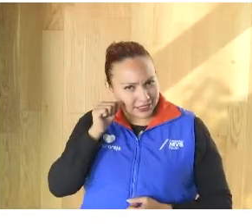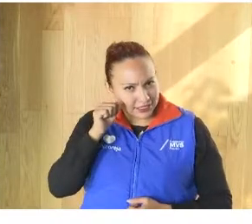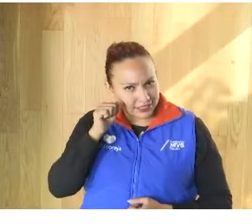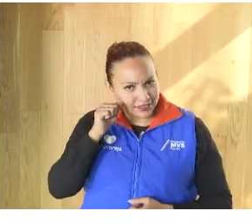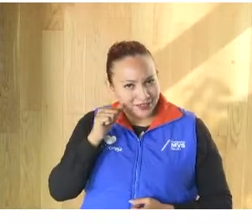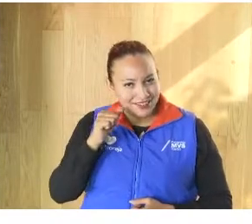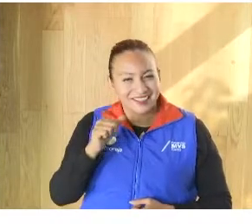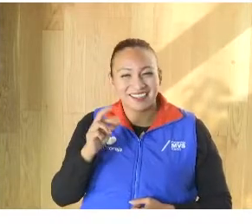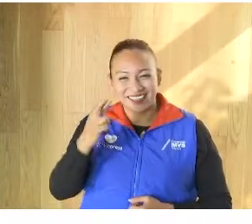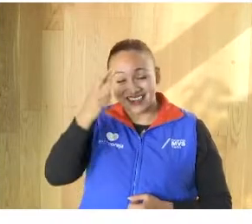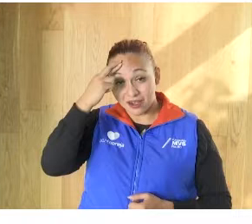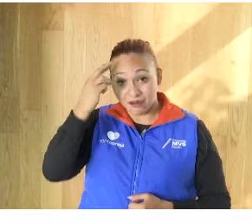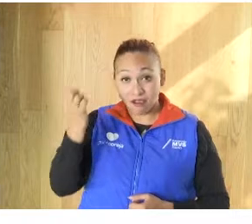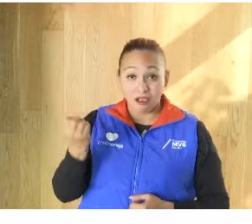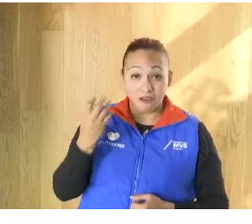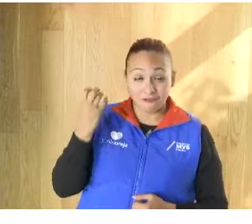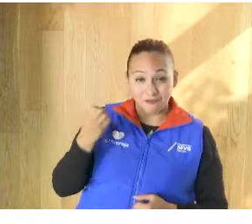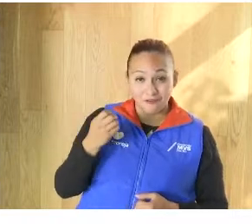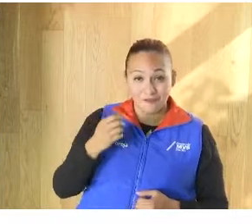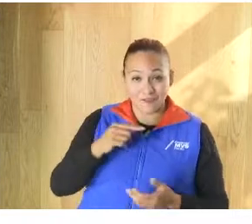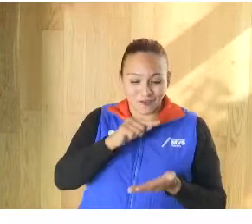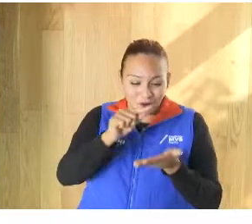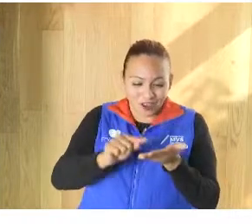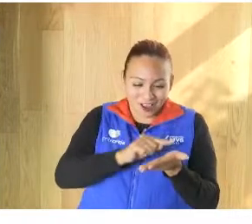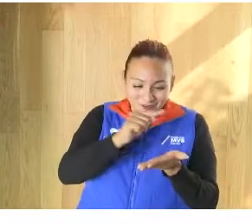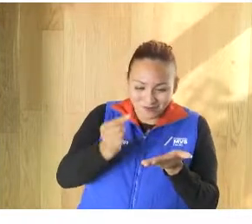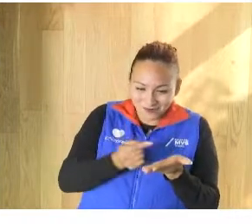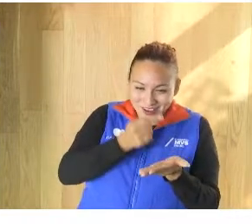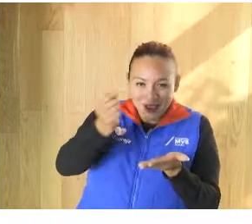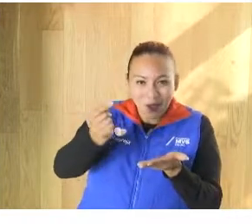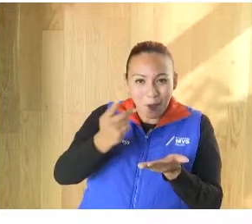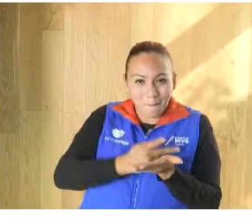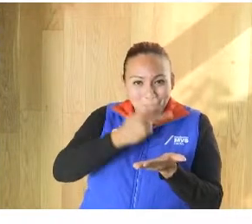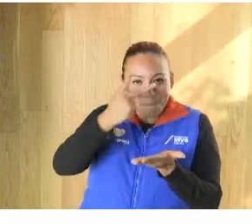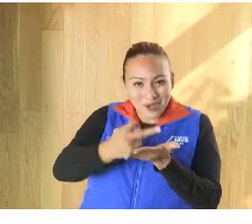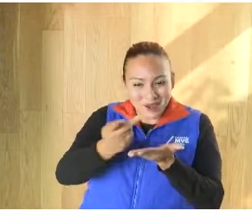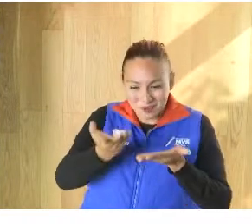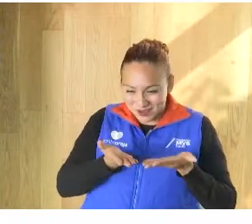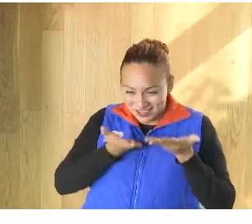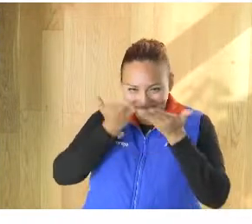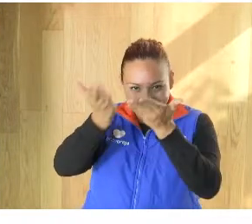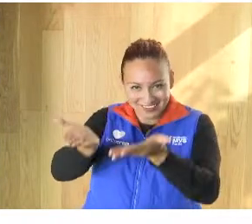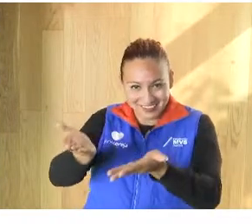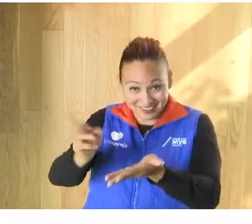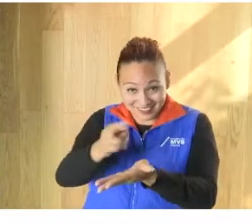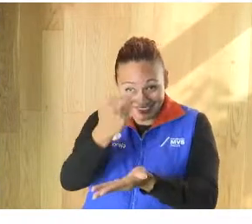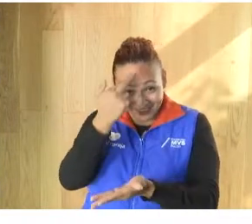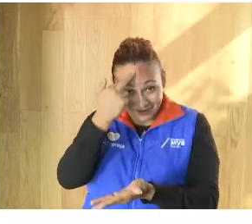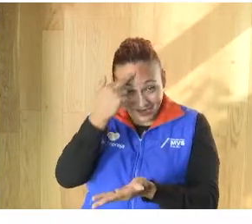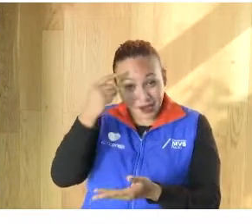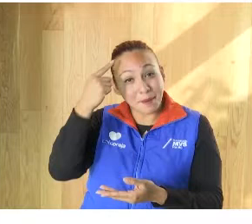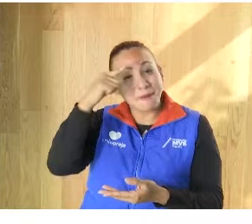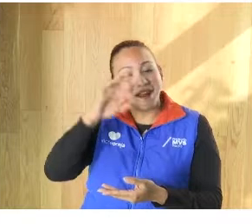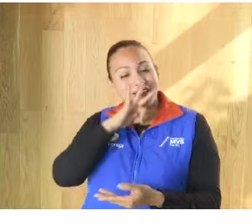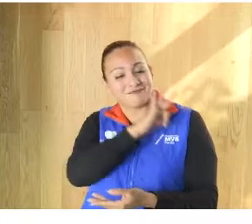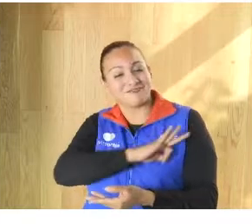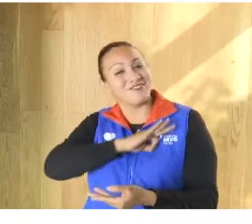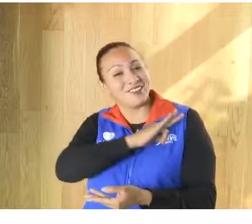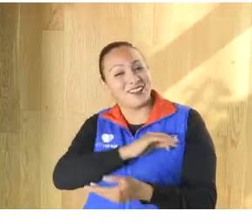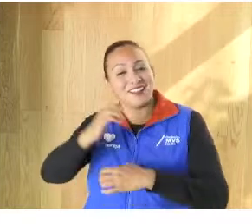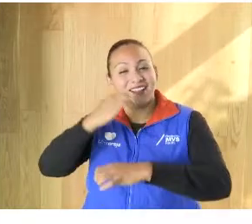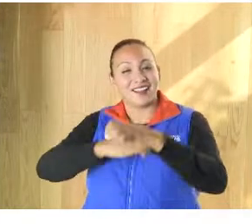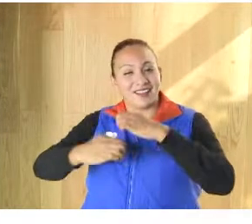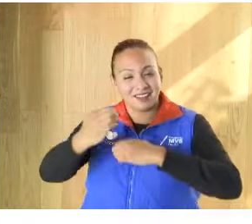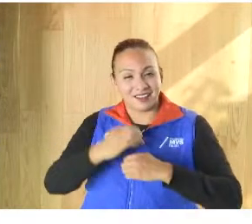de Caracol de Plata. Ah, claro. En la ceremonia de Caracol de Plata vimos muchos mensajes de beneficio social que hacen